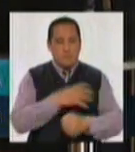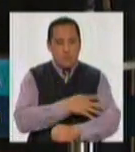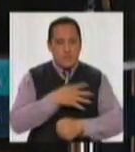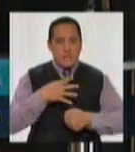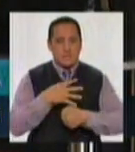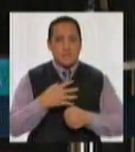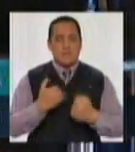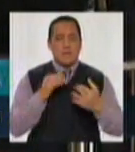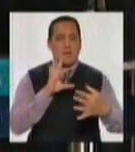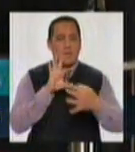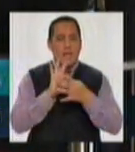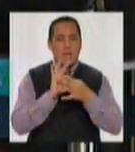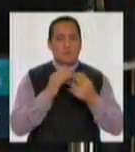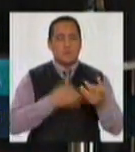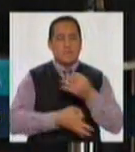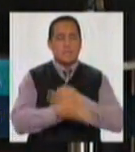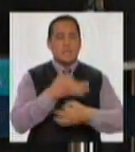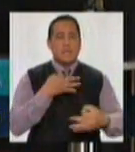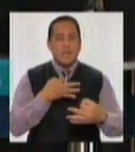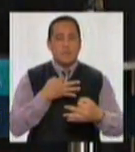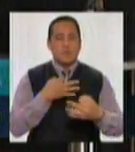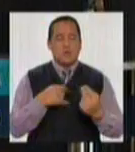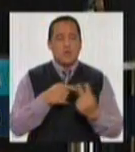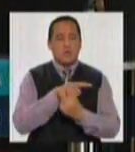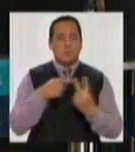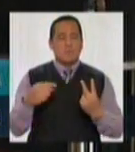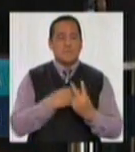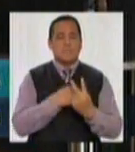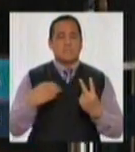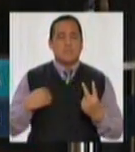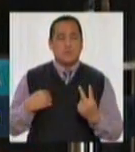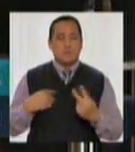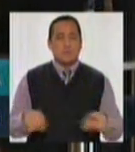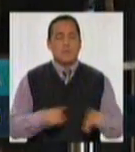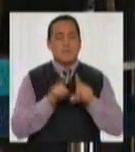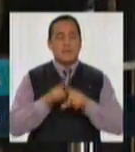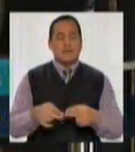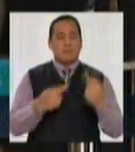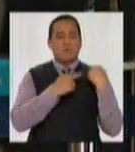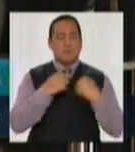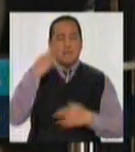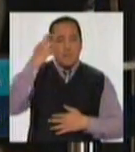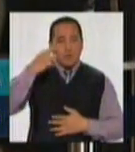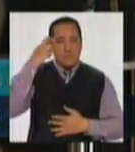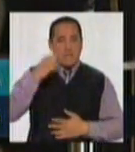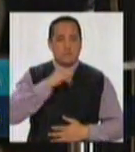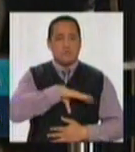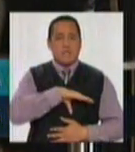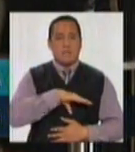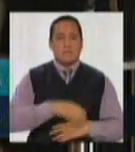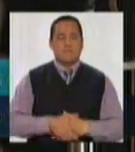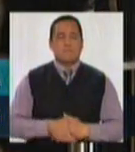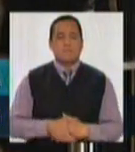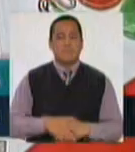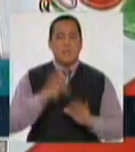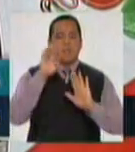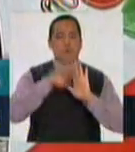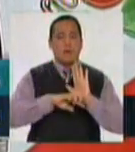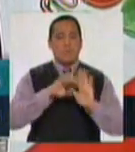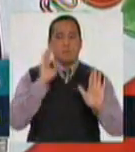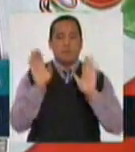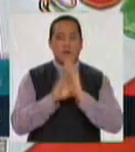fortalecer el lazo de intercambio entre los ministerios encargados de la política social. Programas